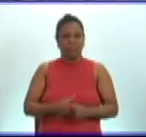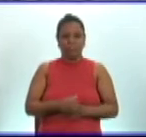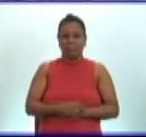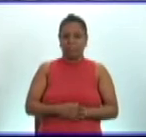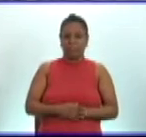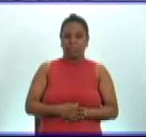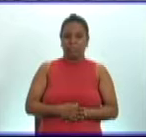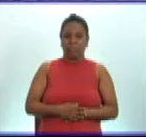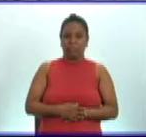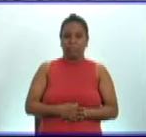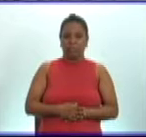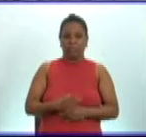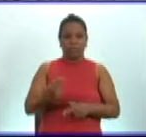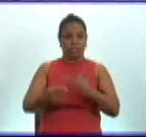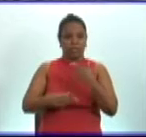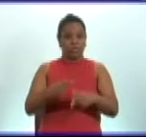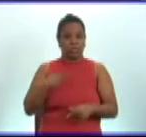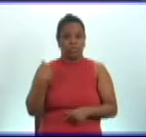¿Y qué hacemos nosotros?